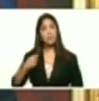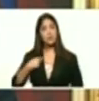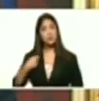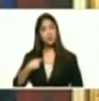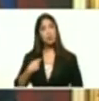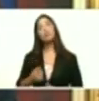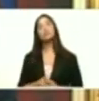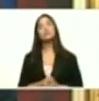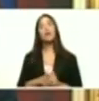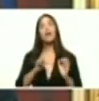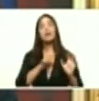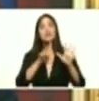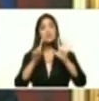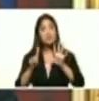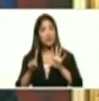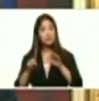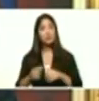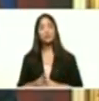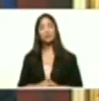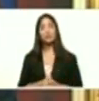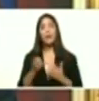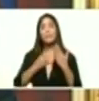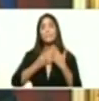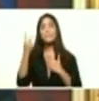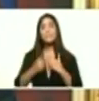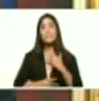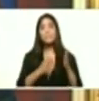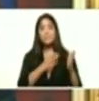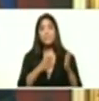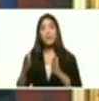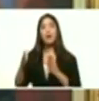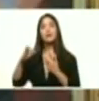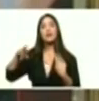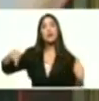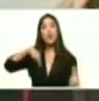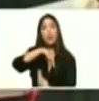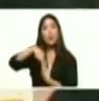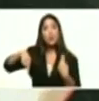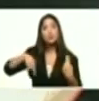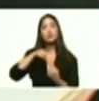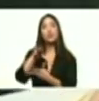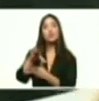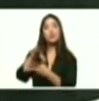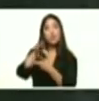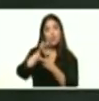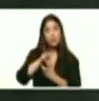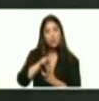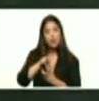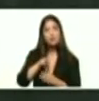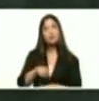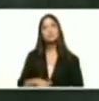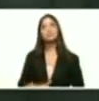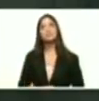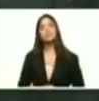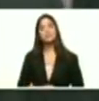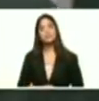Y el sexto, el plan de la revolución tributaria para